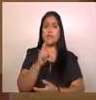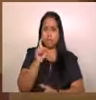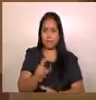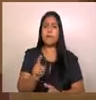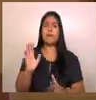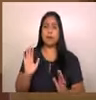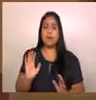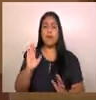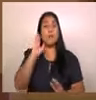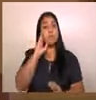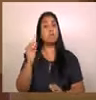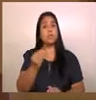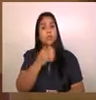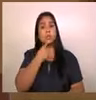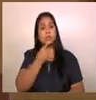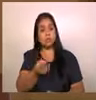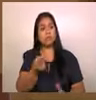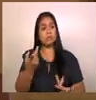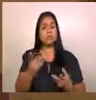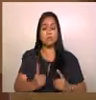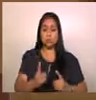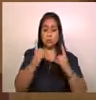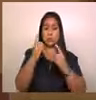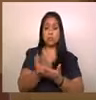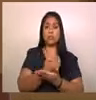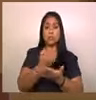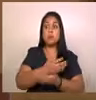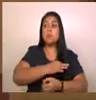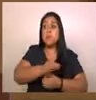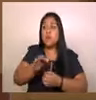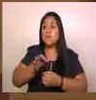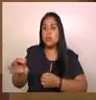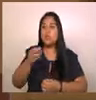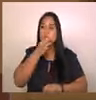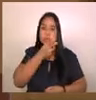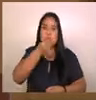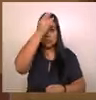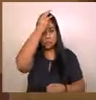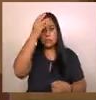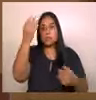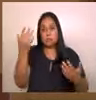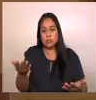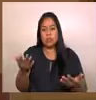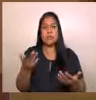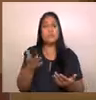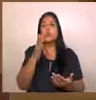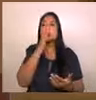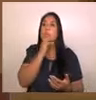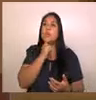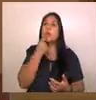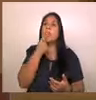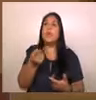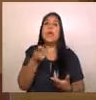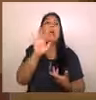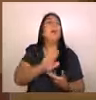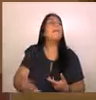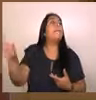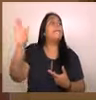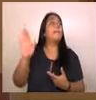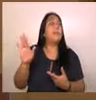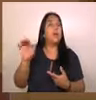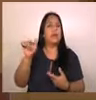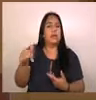estamos hablando de desarrollo económico de pueblos indígenas y no se puede circunscribir solo